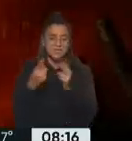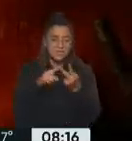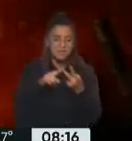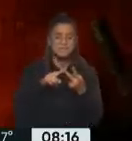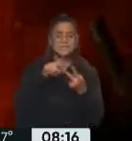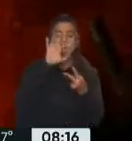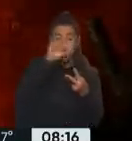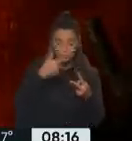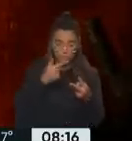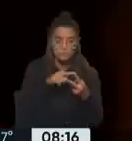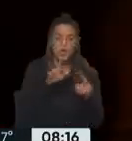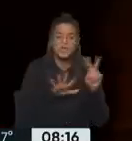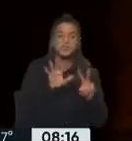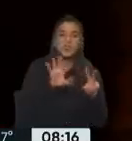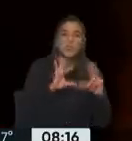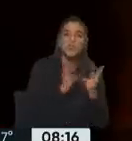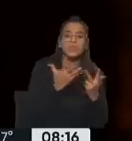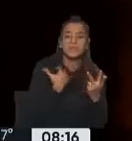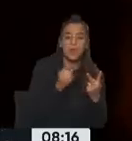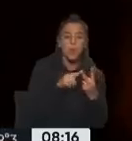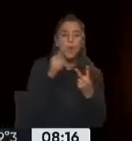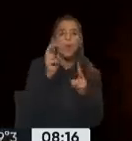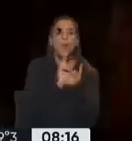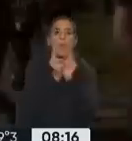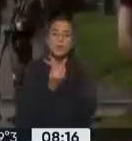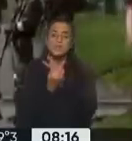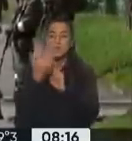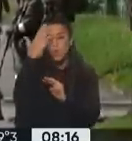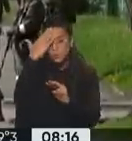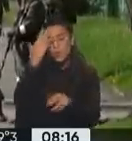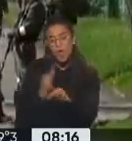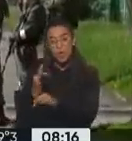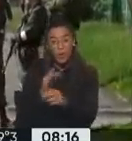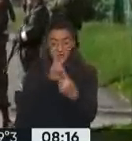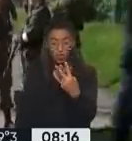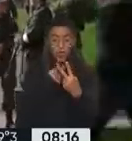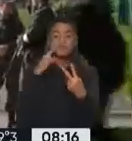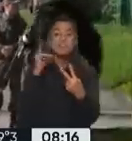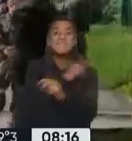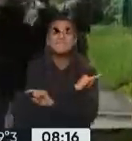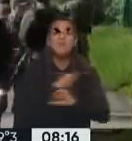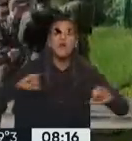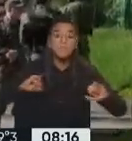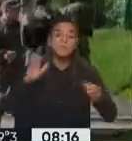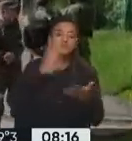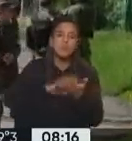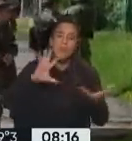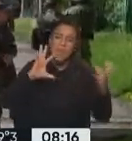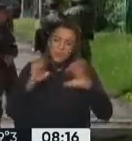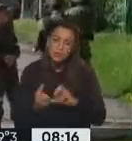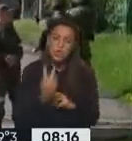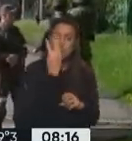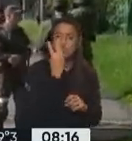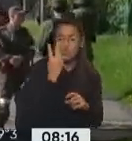organización mundial de la salud y unicef que se dedica a la cultura y a la educación emitieron un informe sobre la destrucción en estos dos